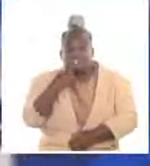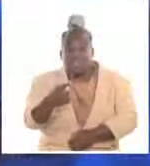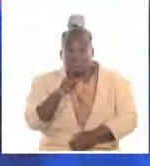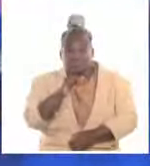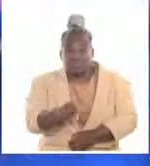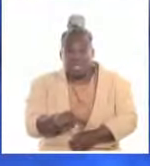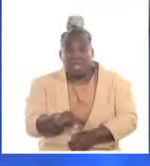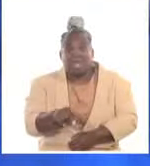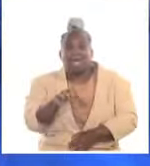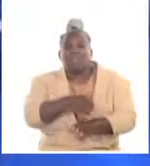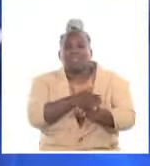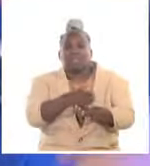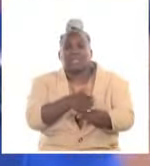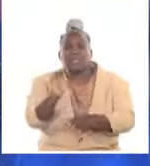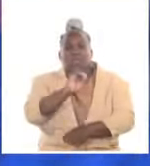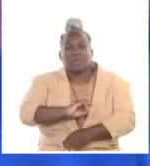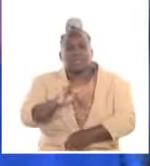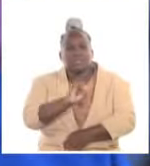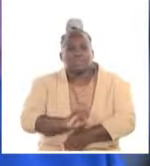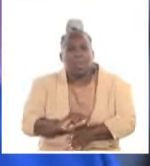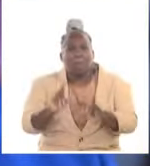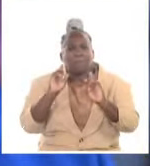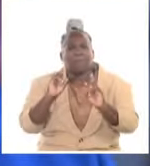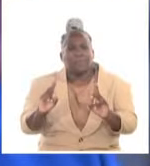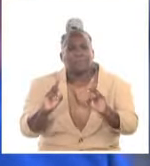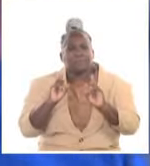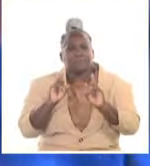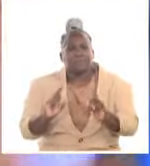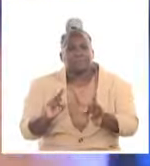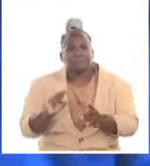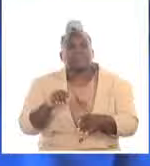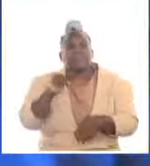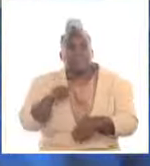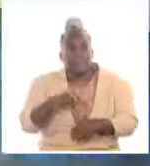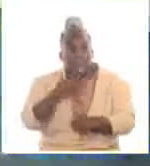diversas organizaciones y entidades políticas en ese país centroamericano.